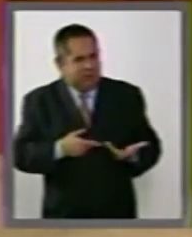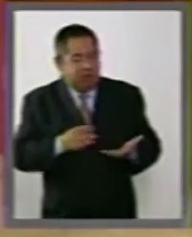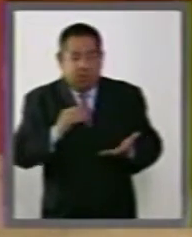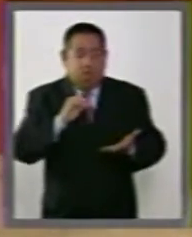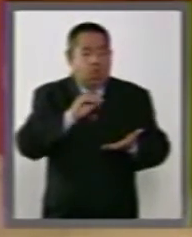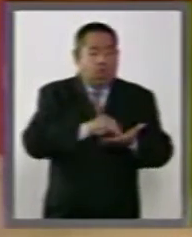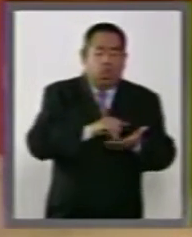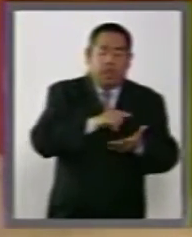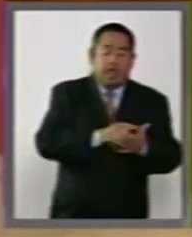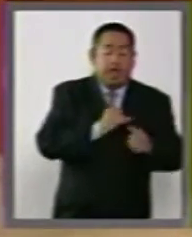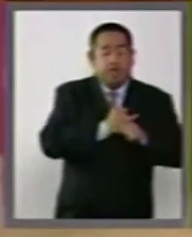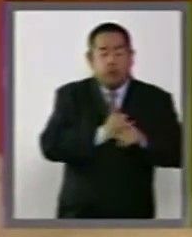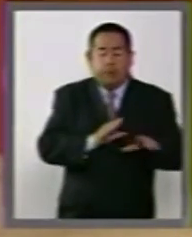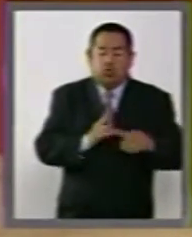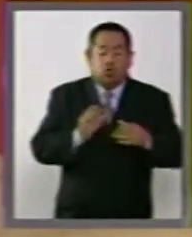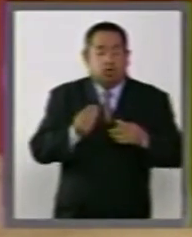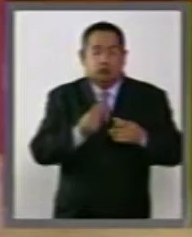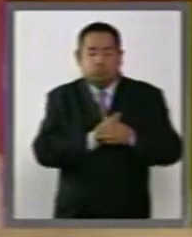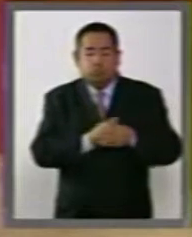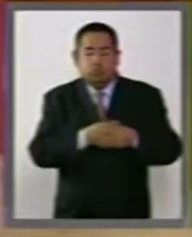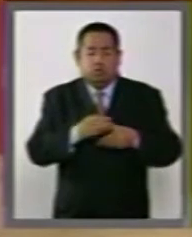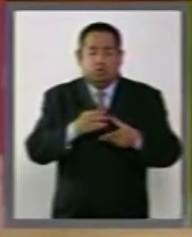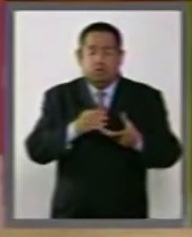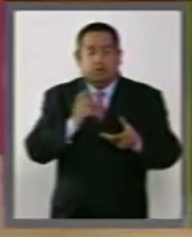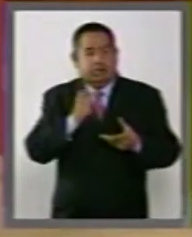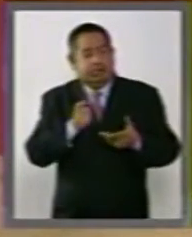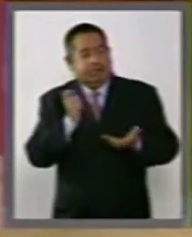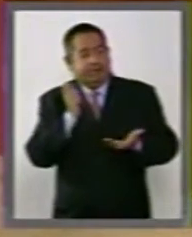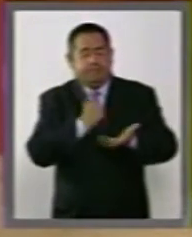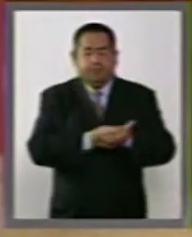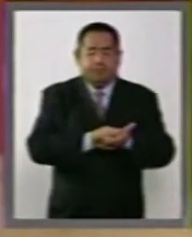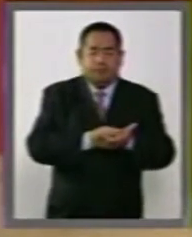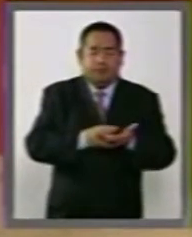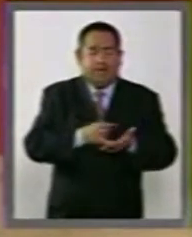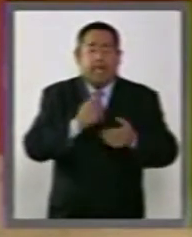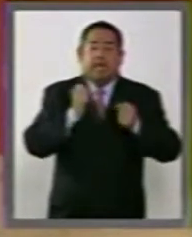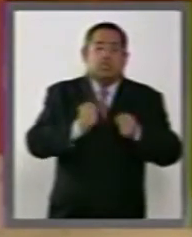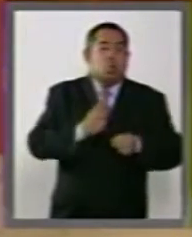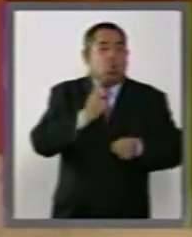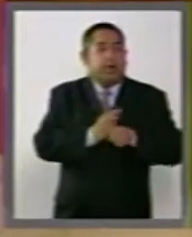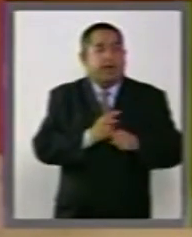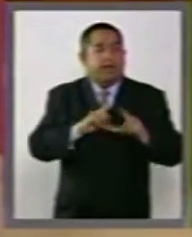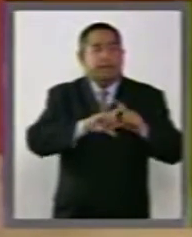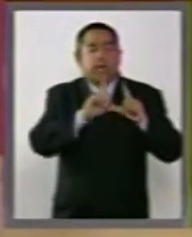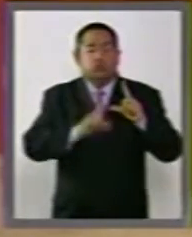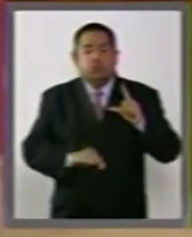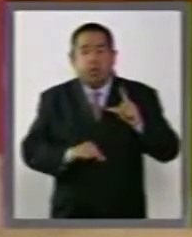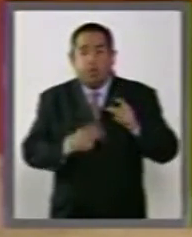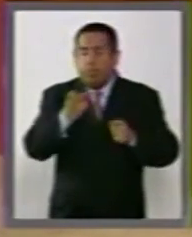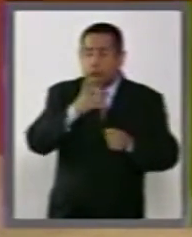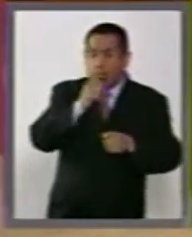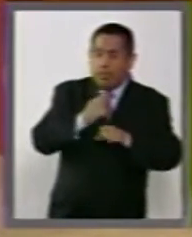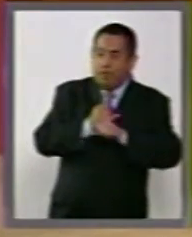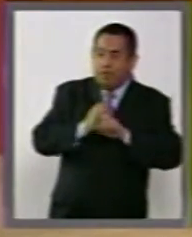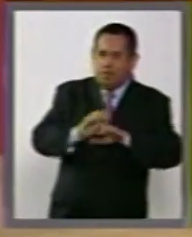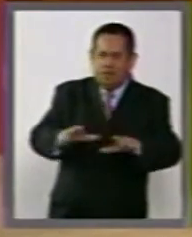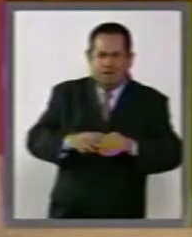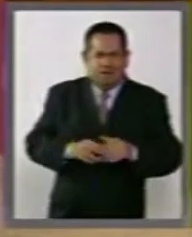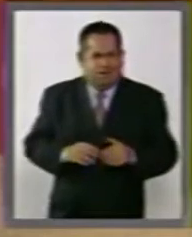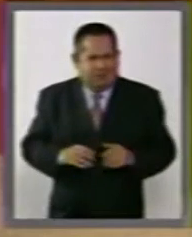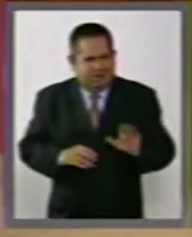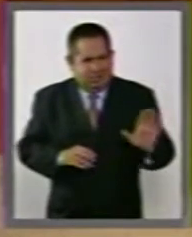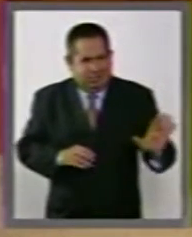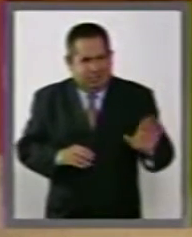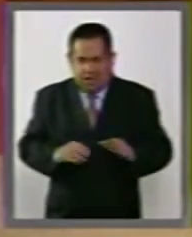tipificar la información como de seguridad nacional. Si nos remitimos a la